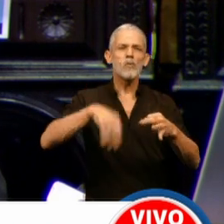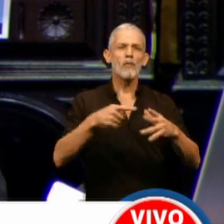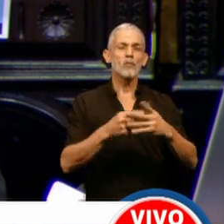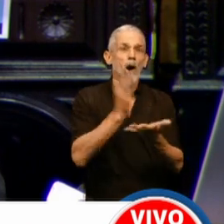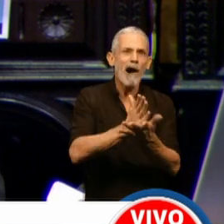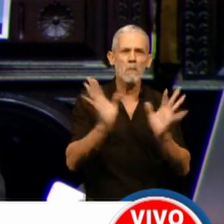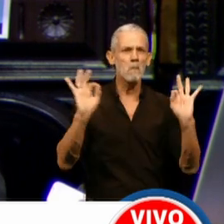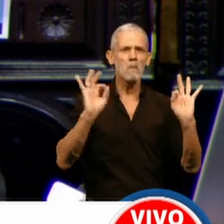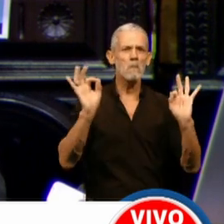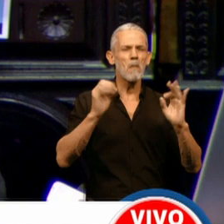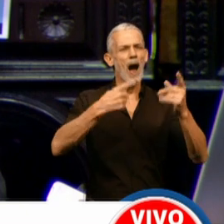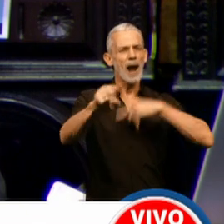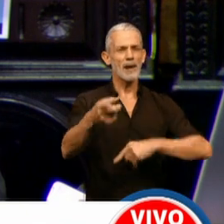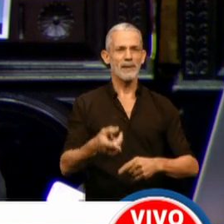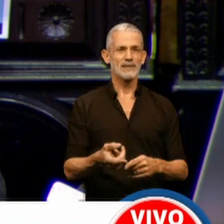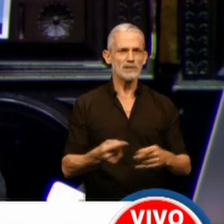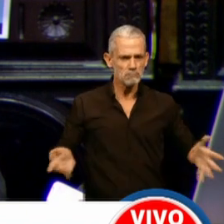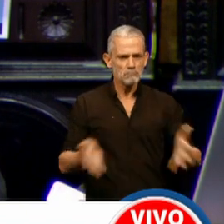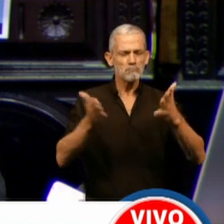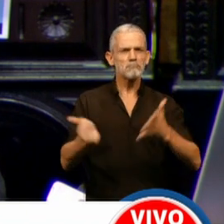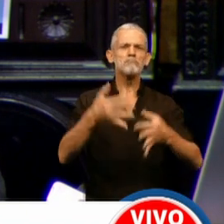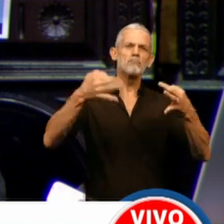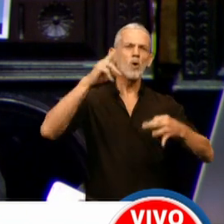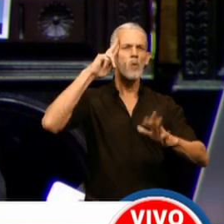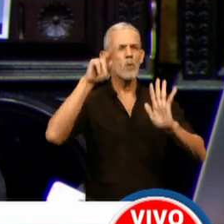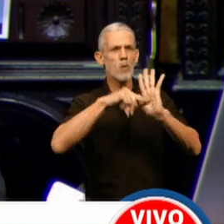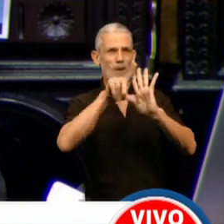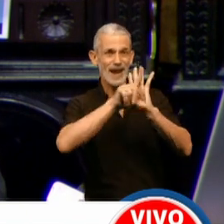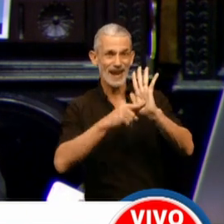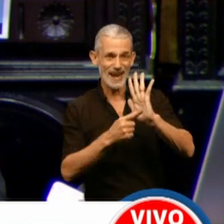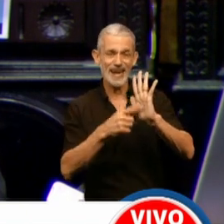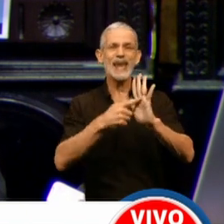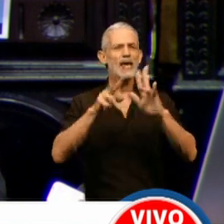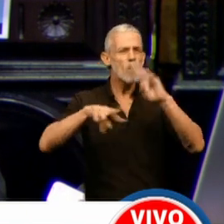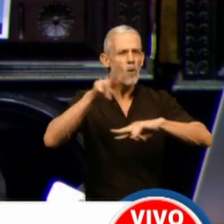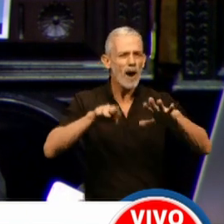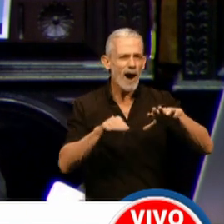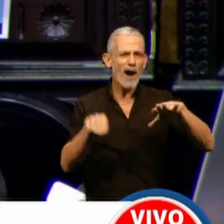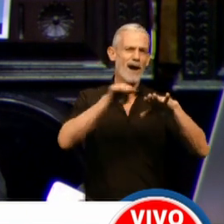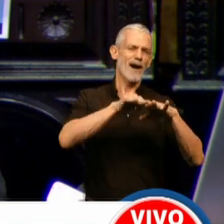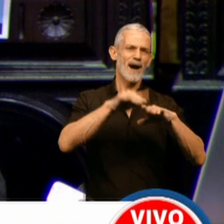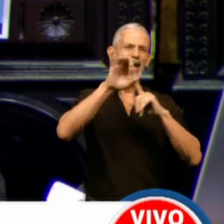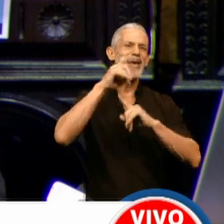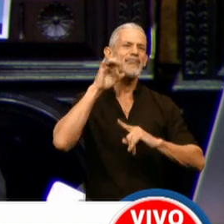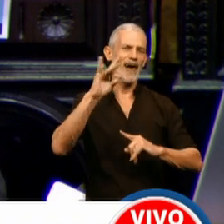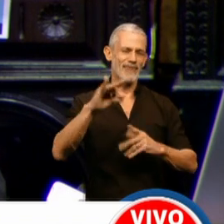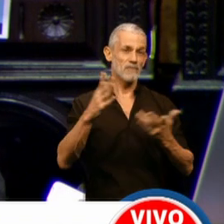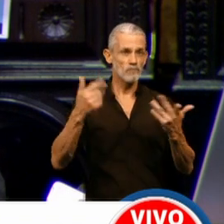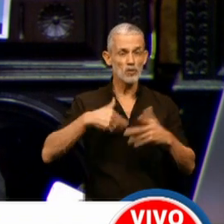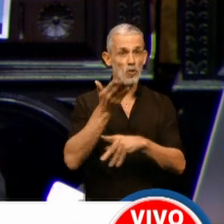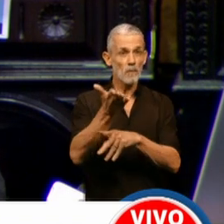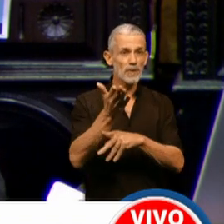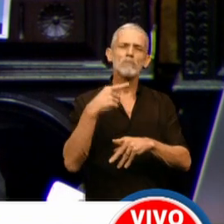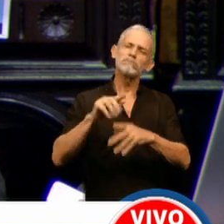no es punitivo está todo lo contrario incentivo al cumplimiento y lo que busca es la equidad así que desde ese lugar yo pido